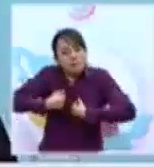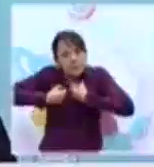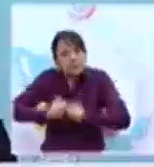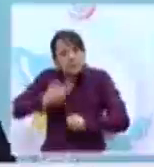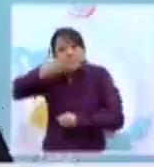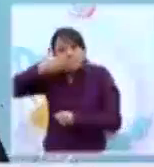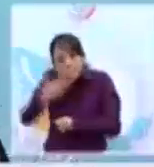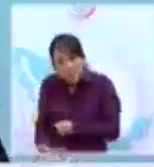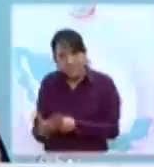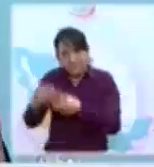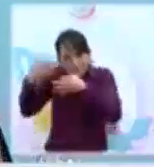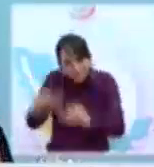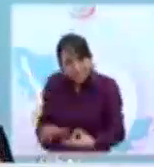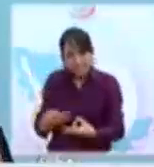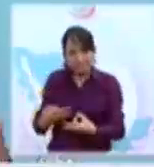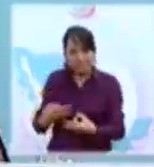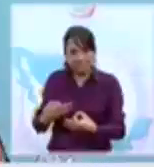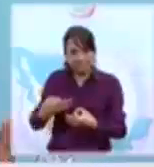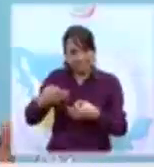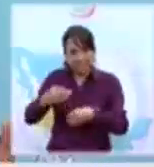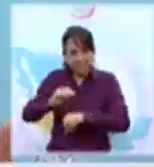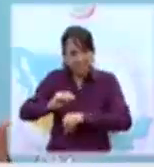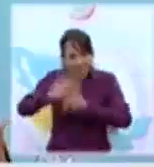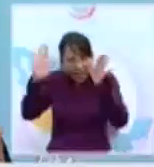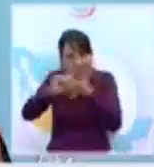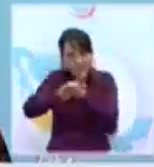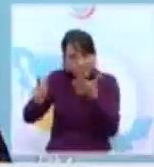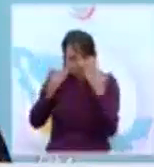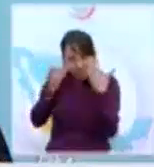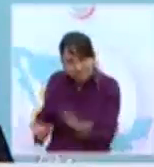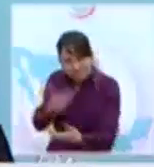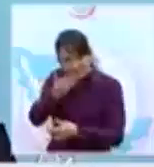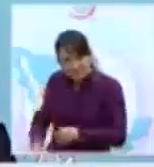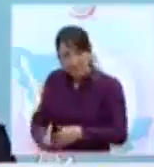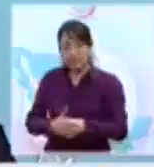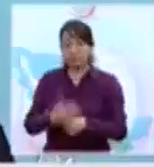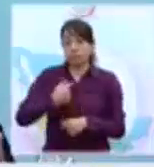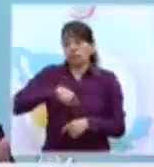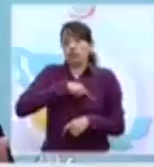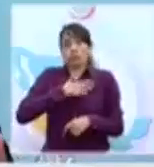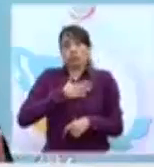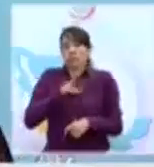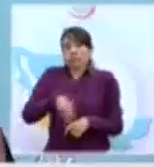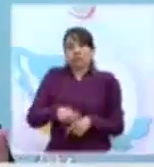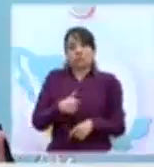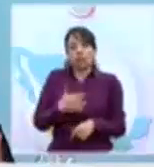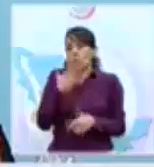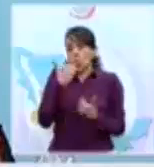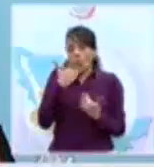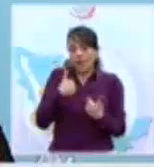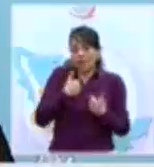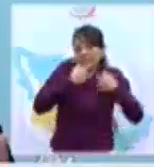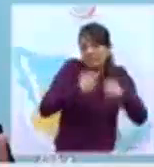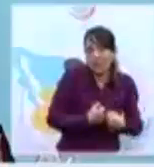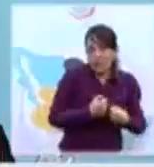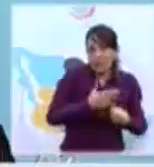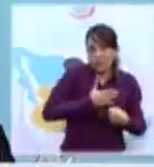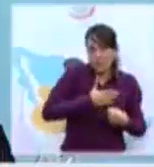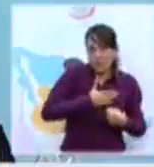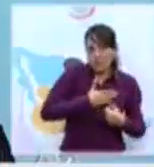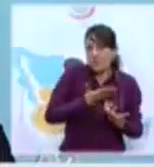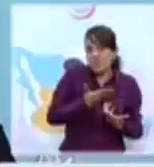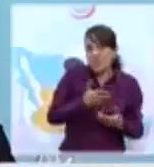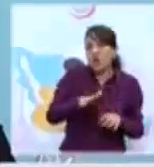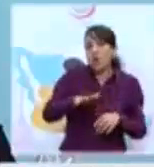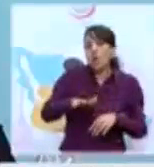¿sí? Nosotros no estamos seguros, o eso no lo podemos decir desde la FAO por su carácter